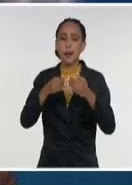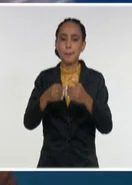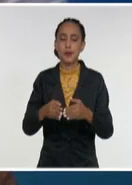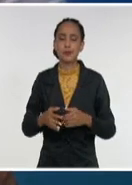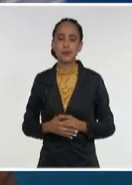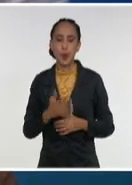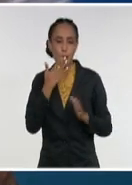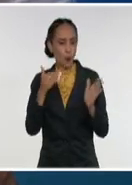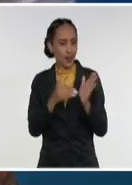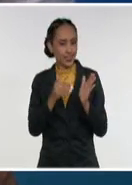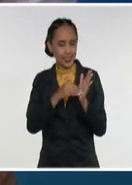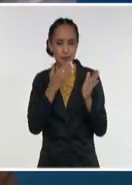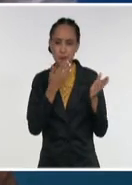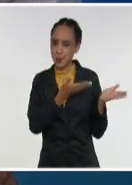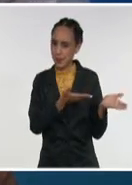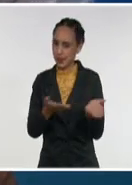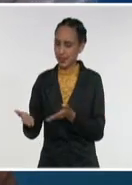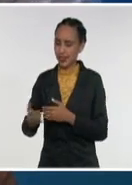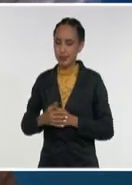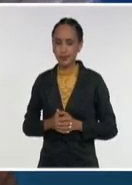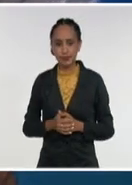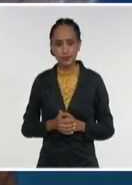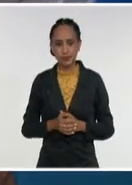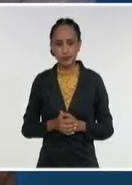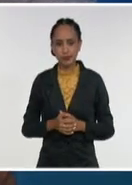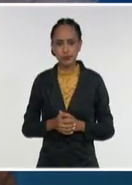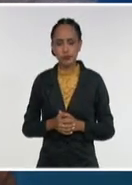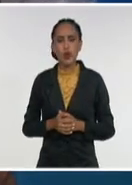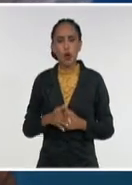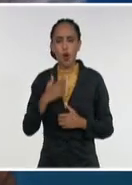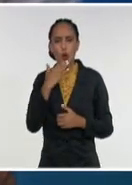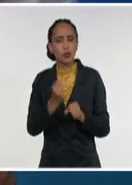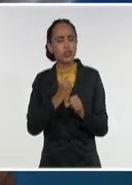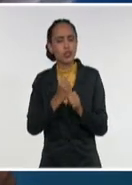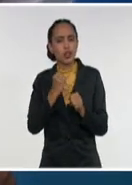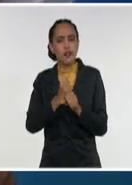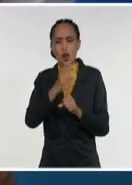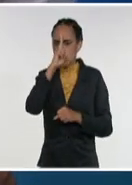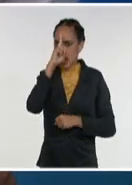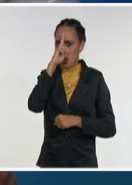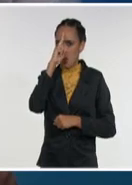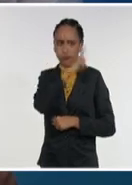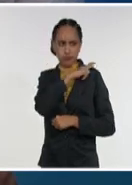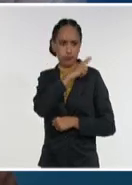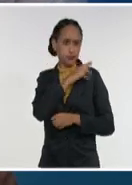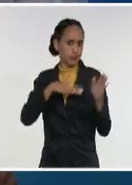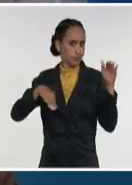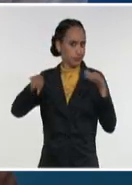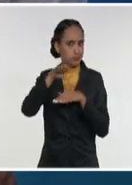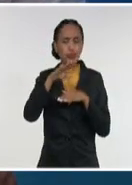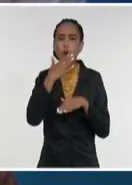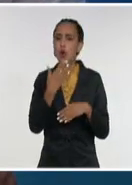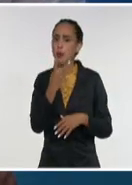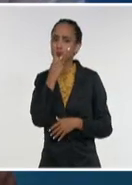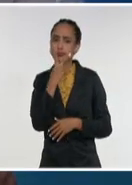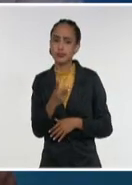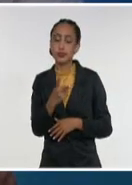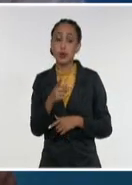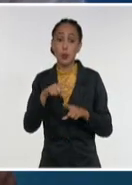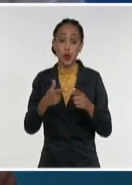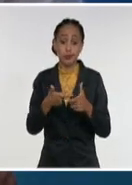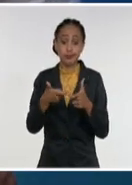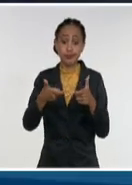nuestro estudio. Coméntenos cómo ha actuado la Dirección de Salud y las máximas autoridades de la provincia ante el incremento de casos